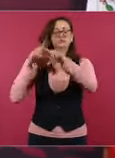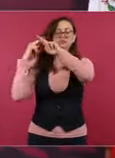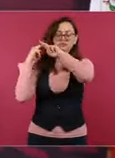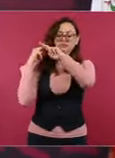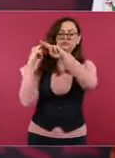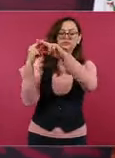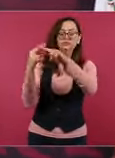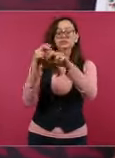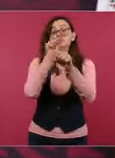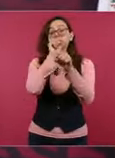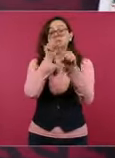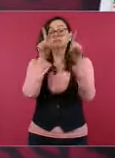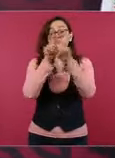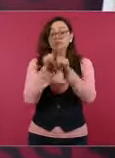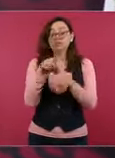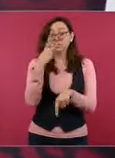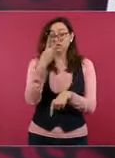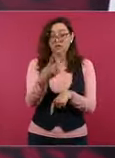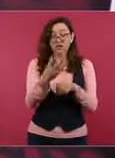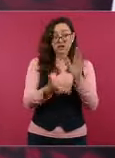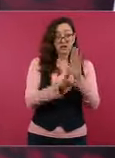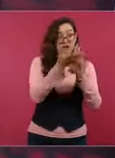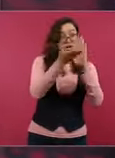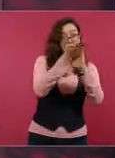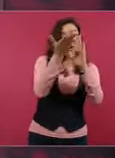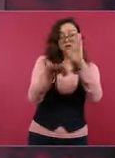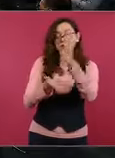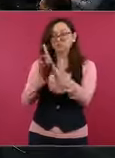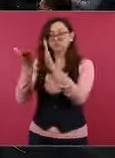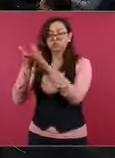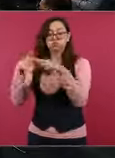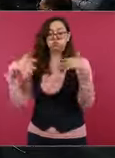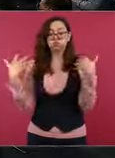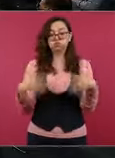muy importantes: una, un museo